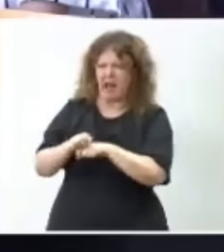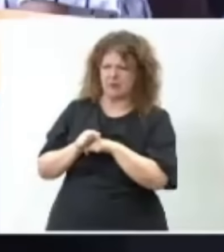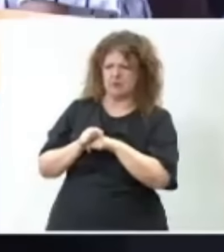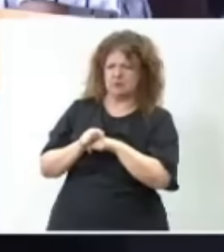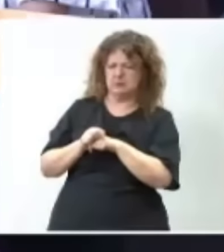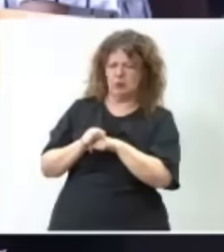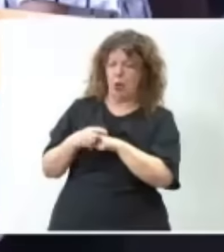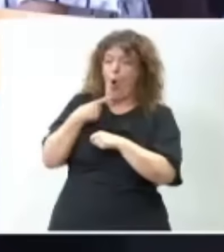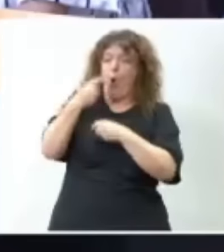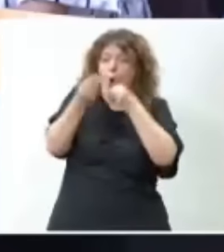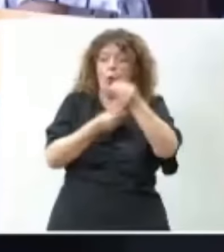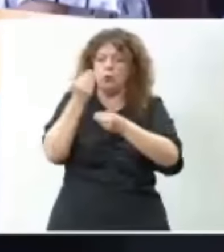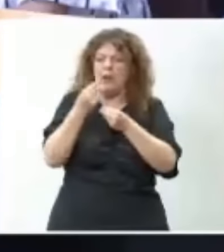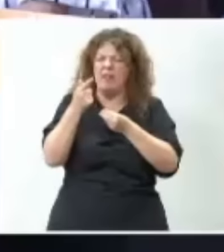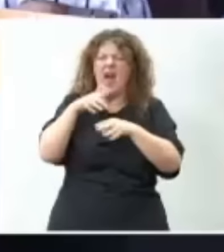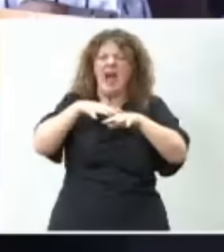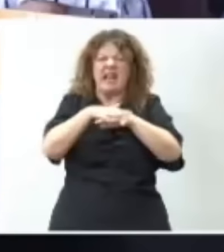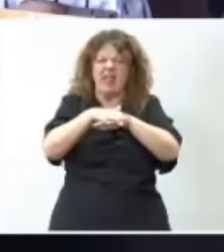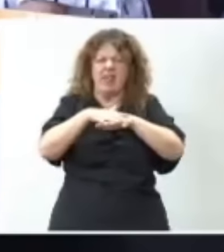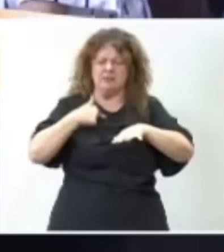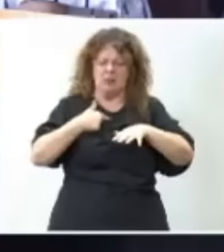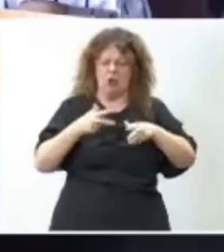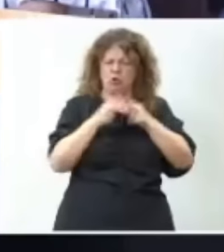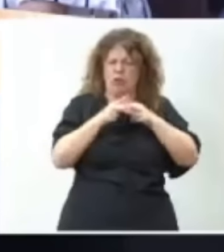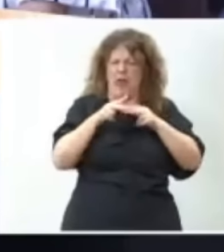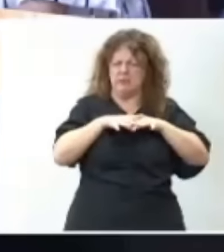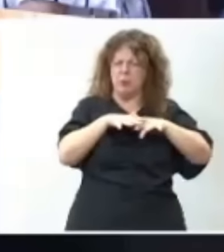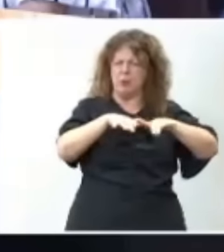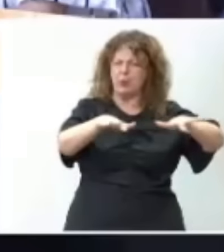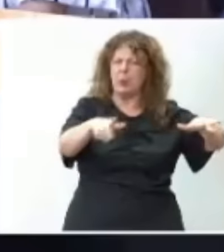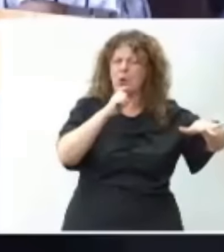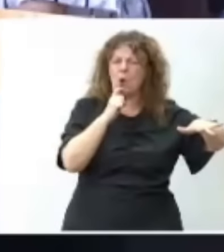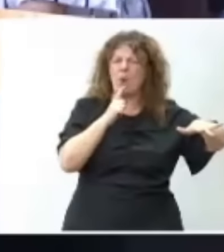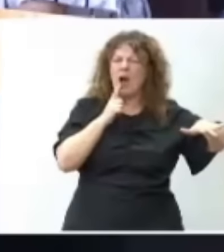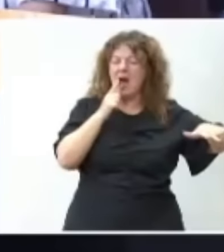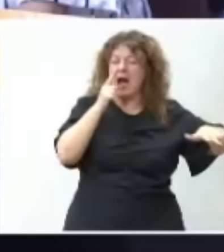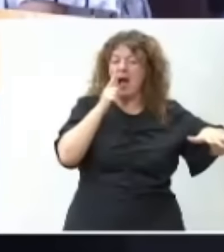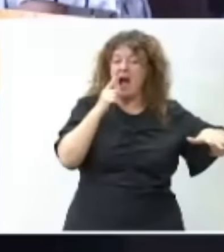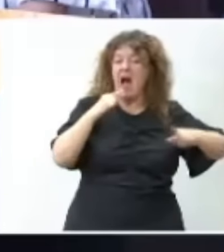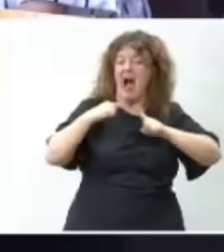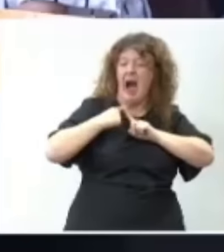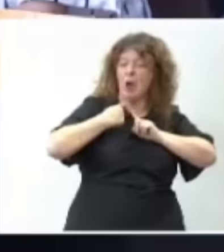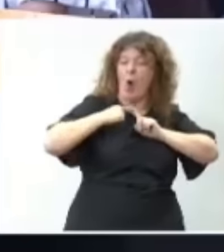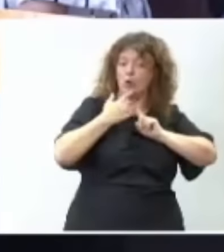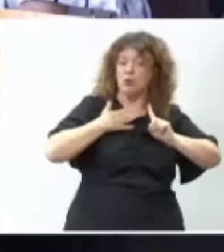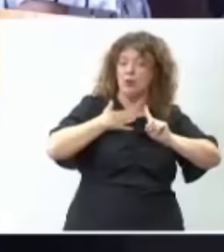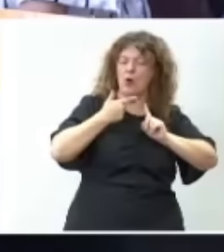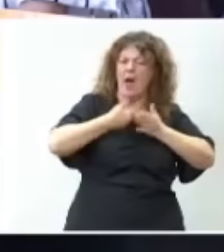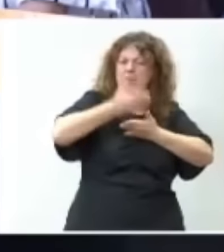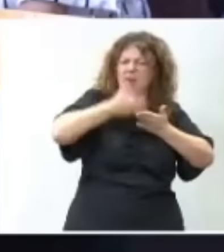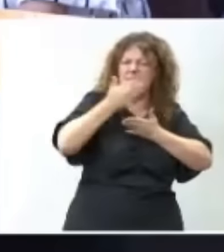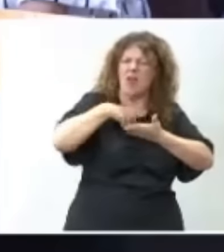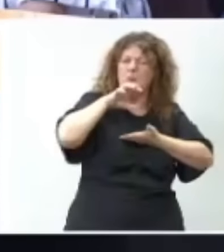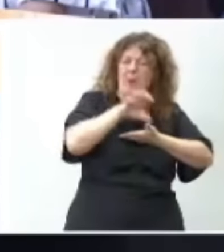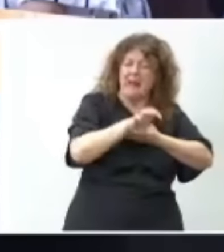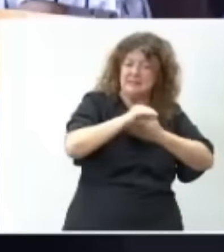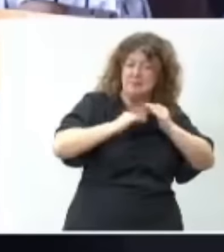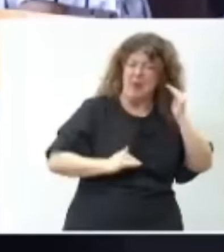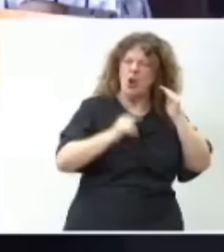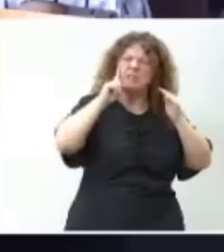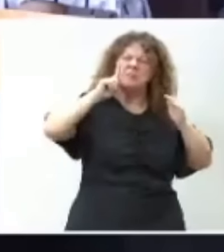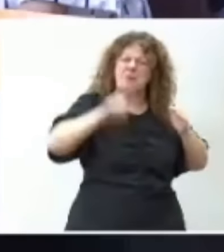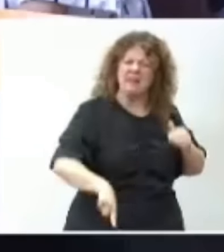que utilizara sus redes sociales para decir algo así como: los acosadores de menores del periódico El País